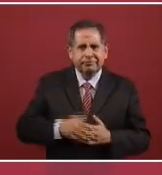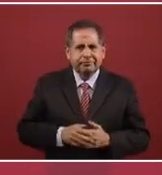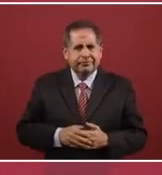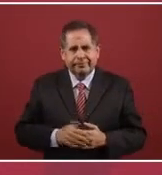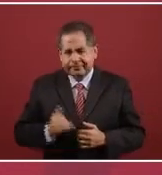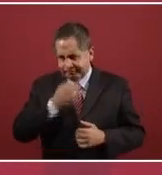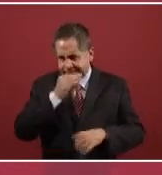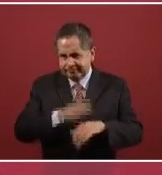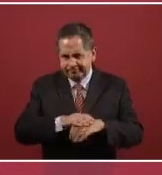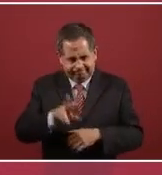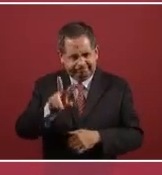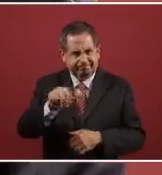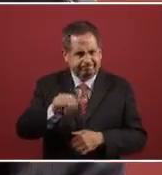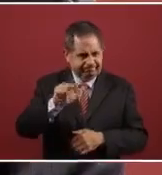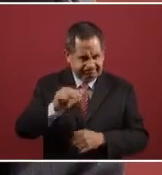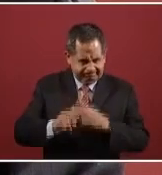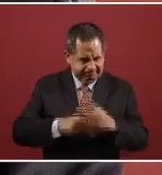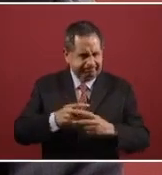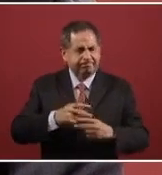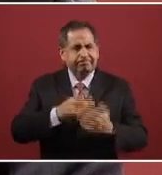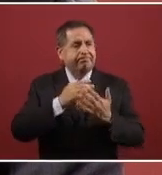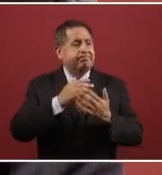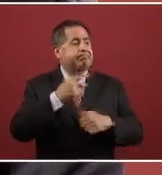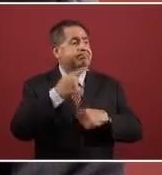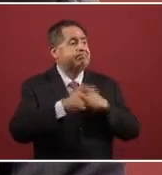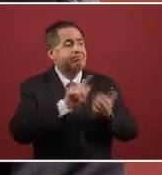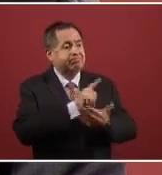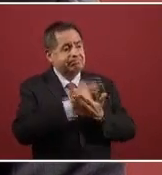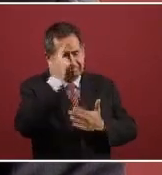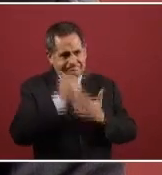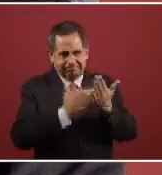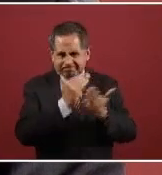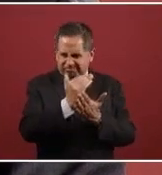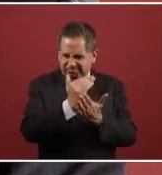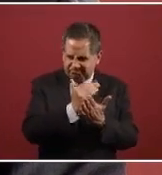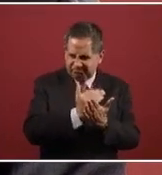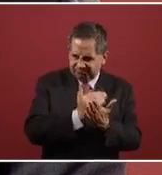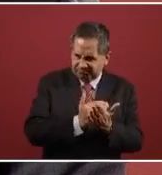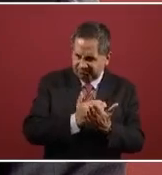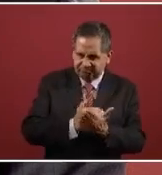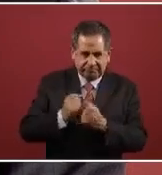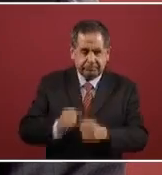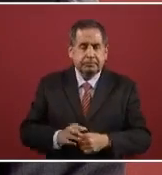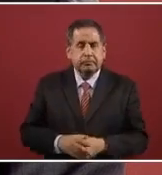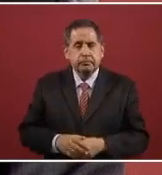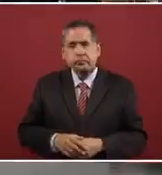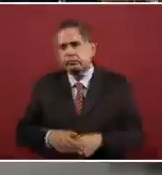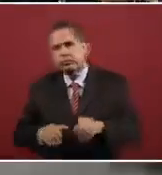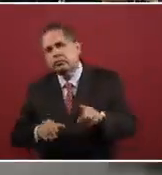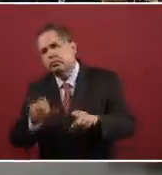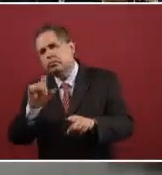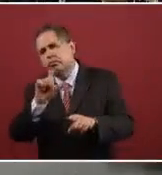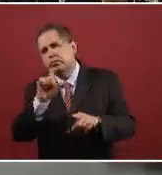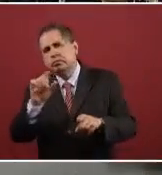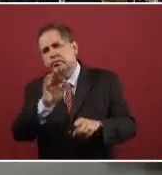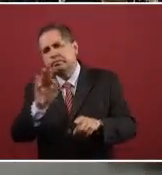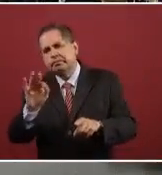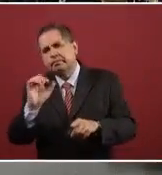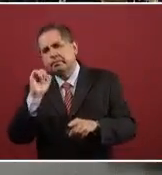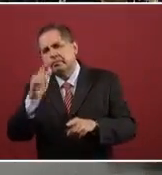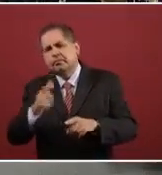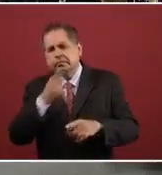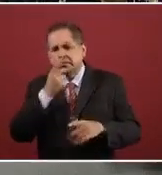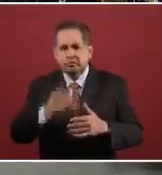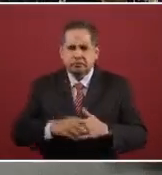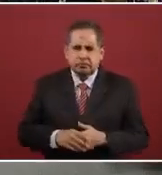vamos a bajar la incidencia delictiva. ¿Establecería un plazo, tal como lo hizo al